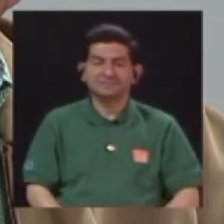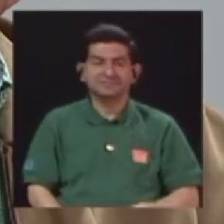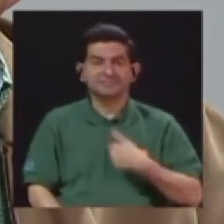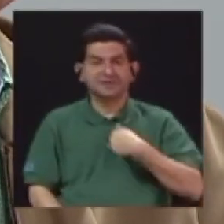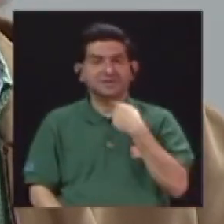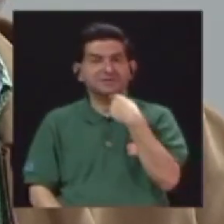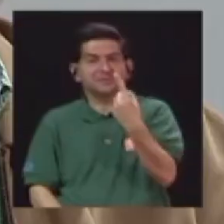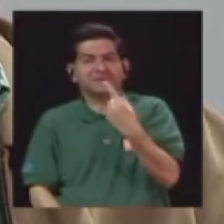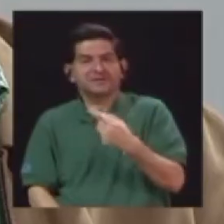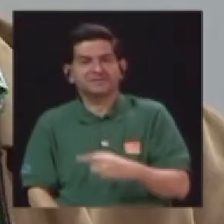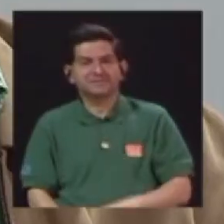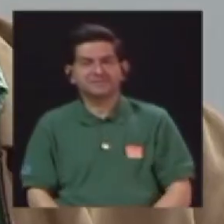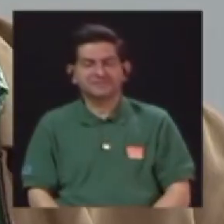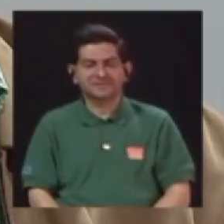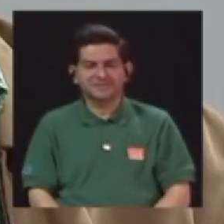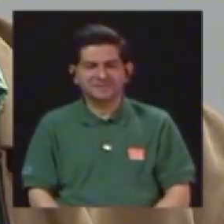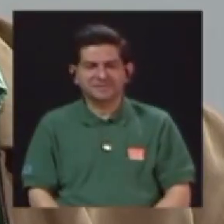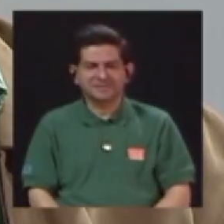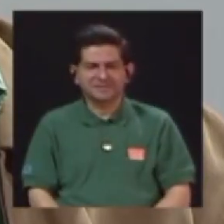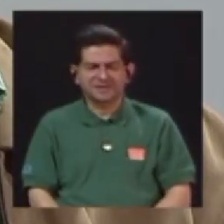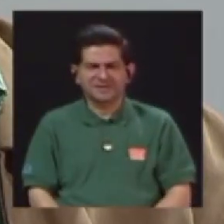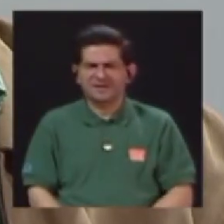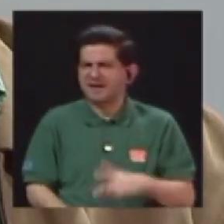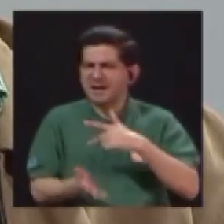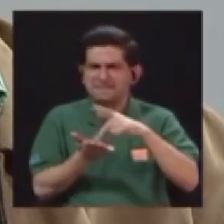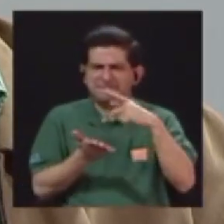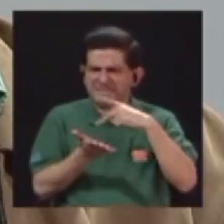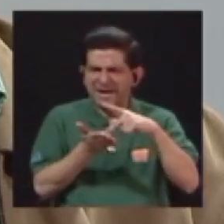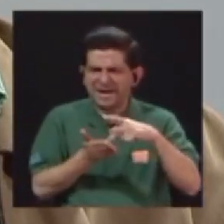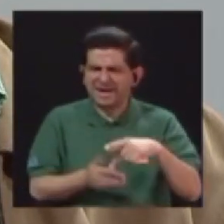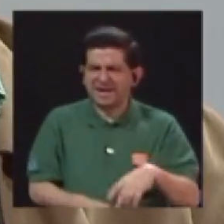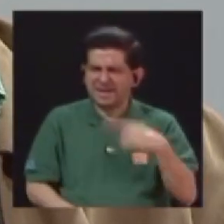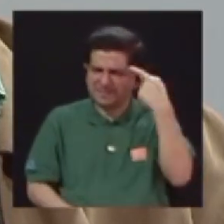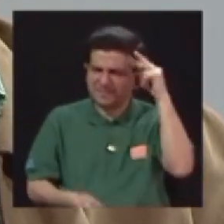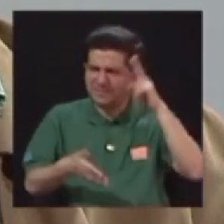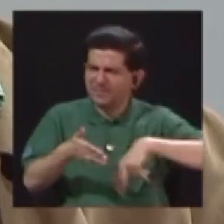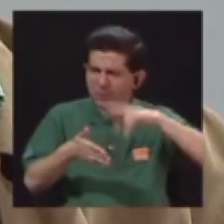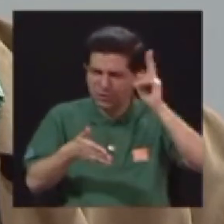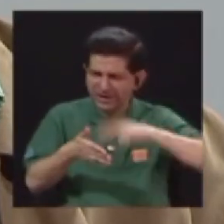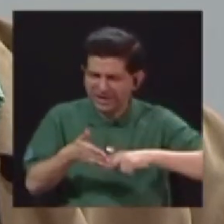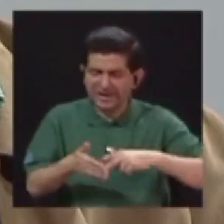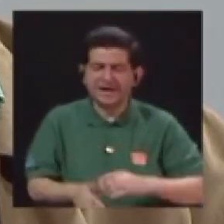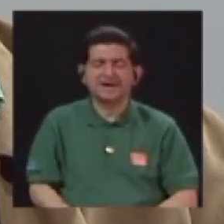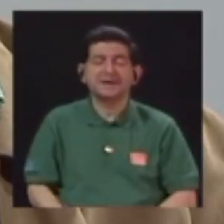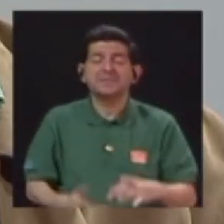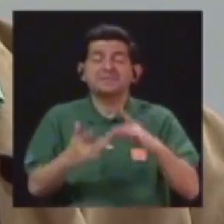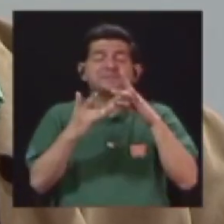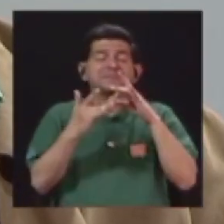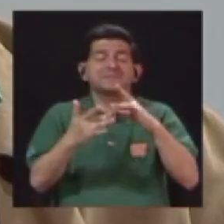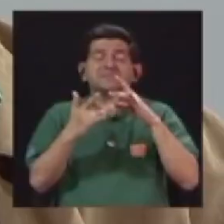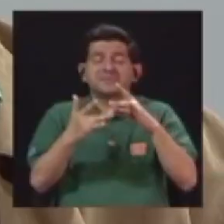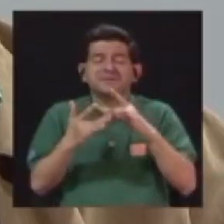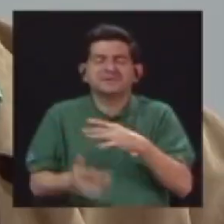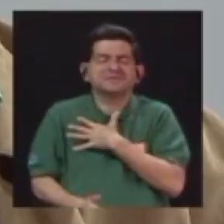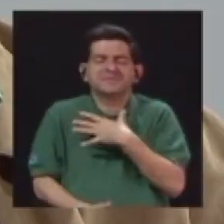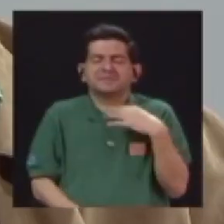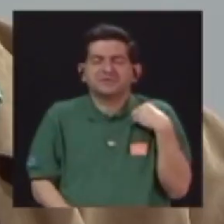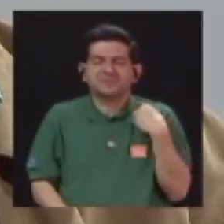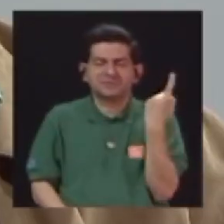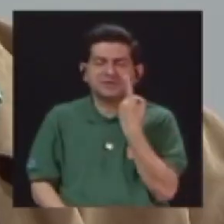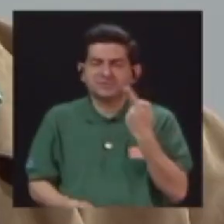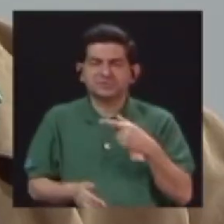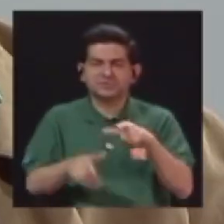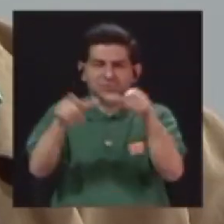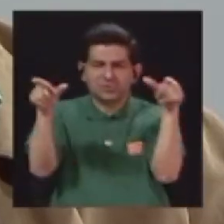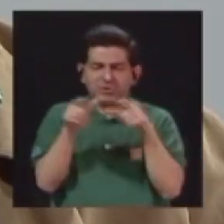me dije a mí mismo, ¿a dónde pagan por leer? Que es una de las aficiones principales mías. El único lugar donde pagan